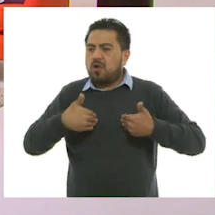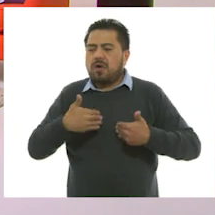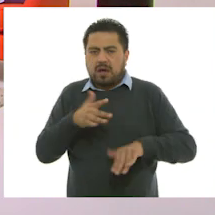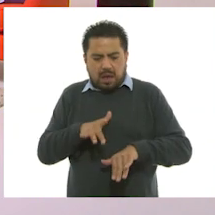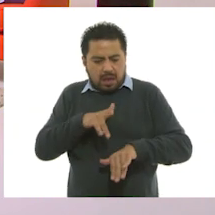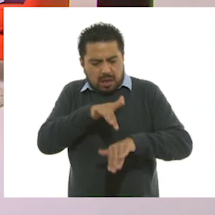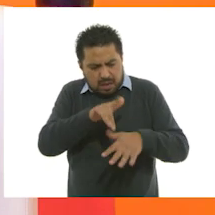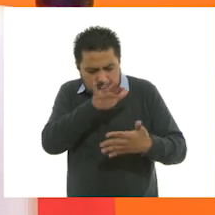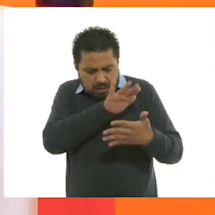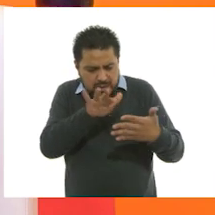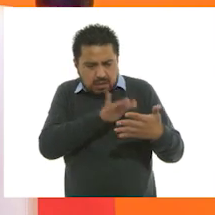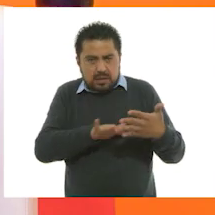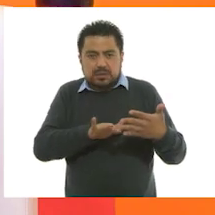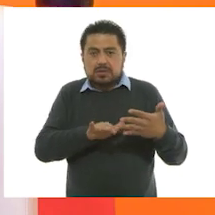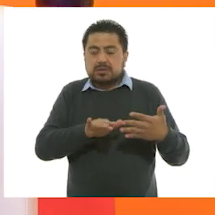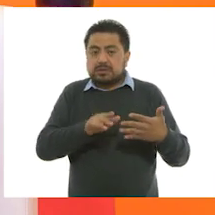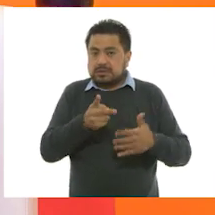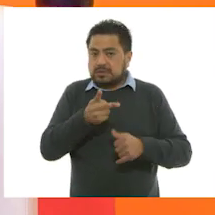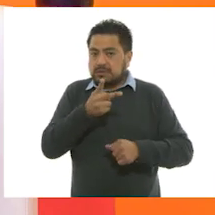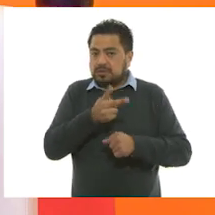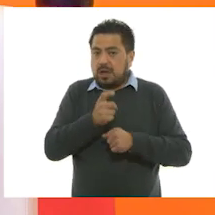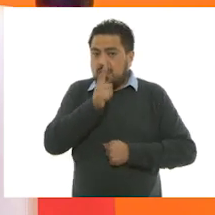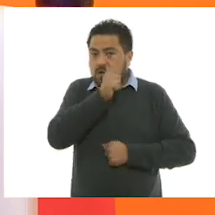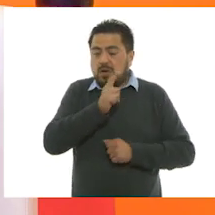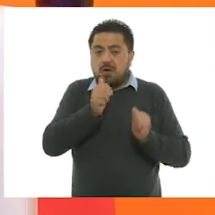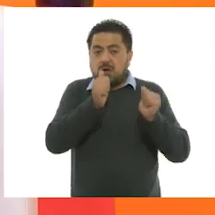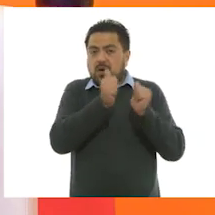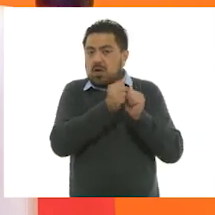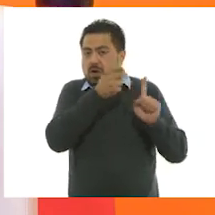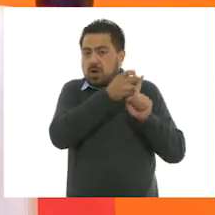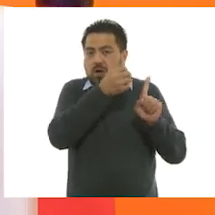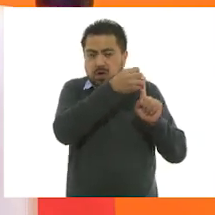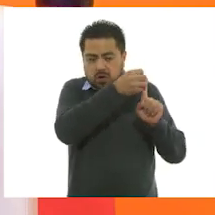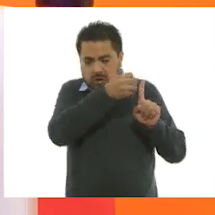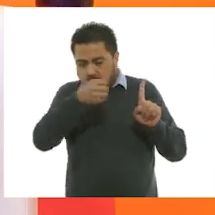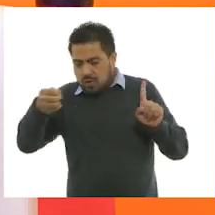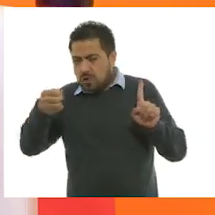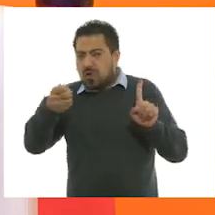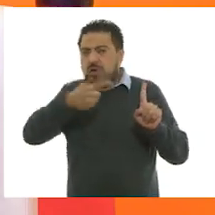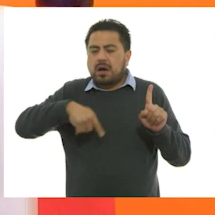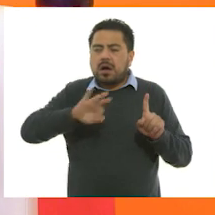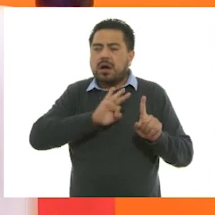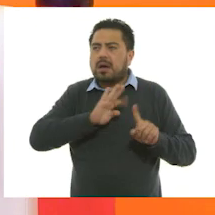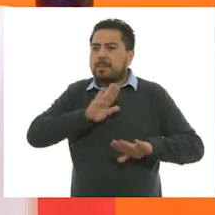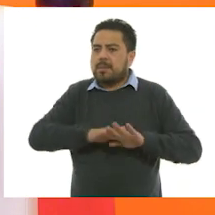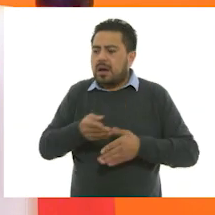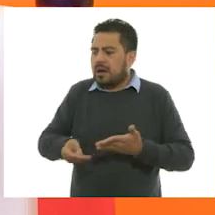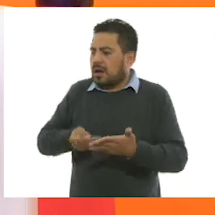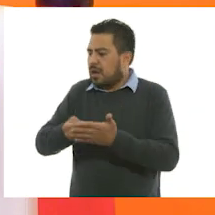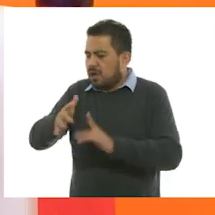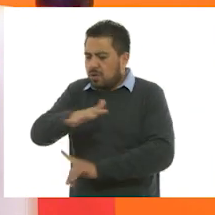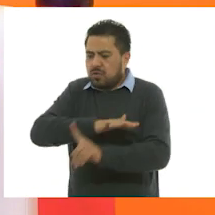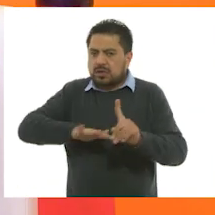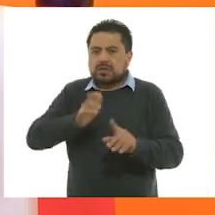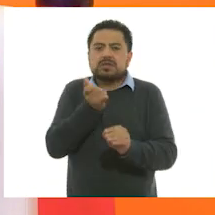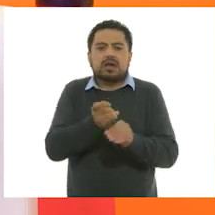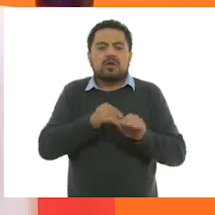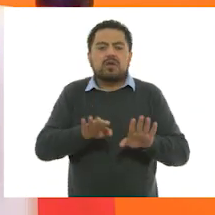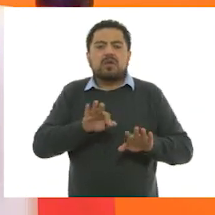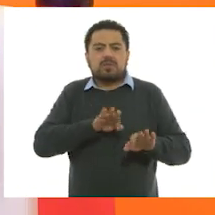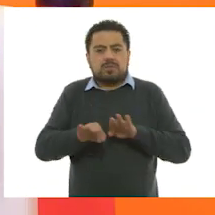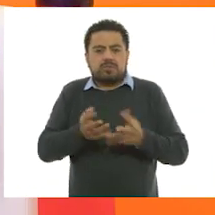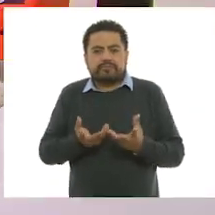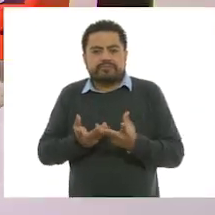texto. Al ser una segunda lengua, con este organizador gráfico les vamos dando contexto de la información con la que vamos a